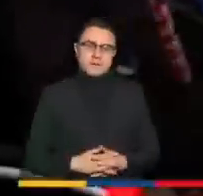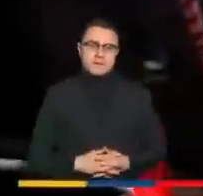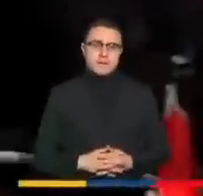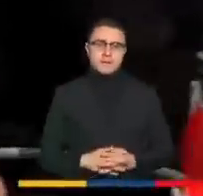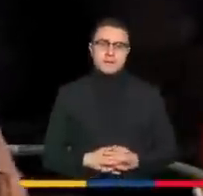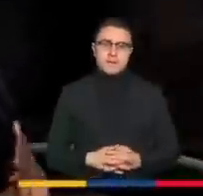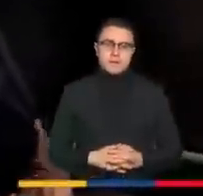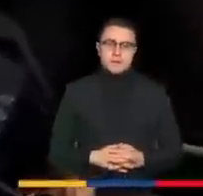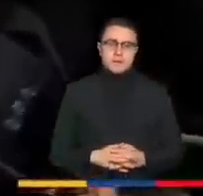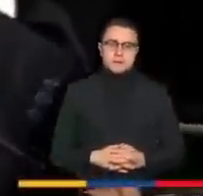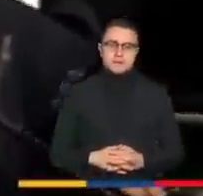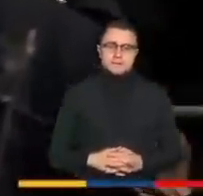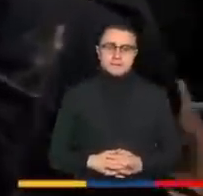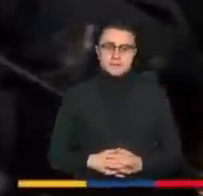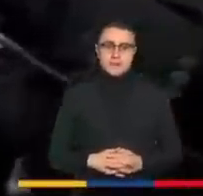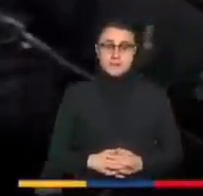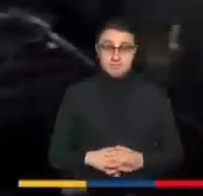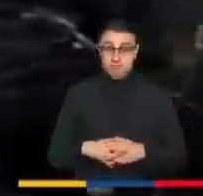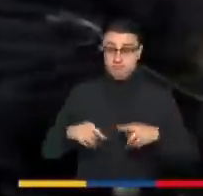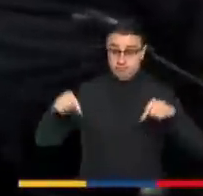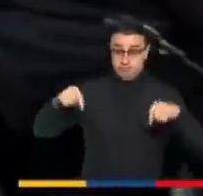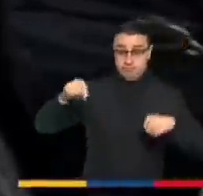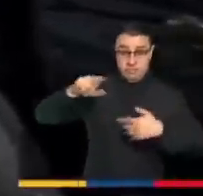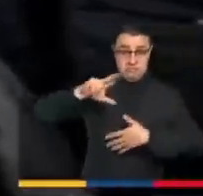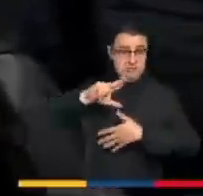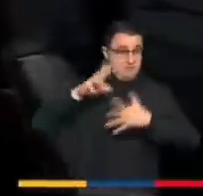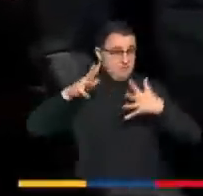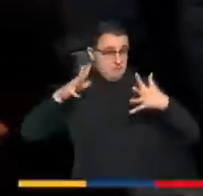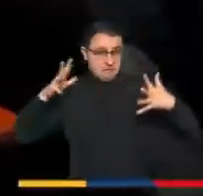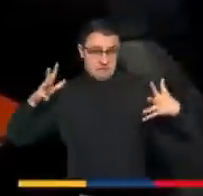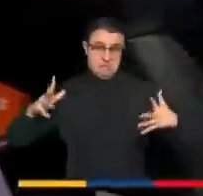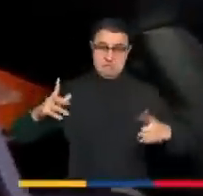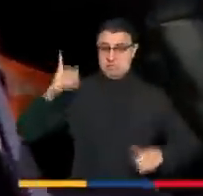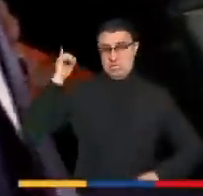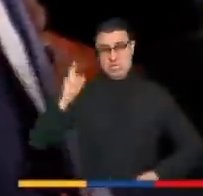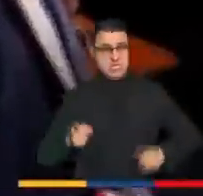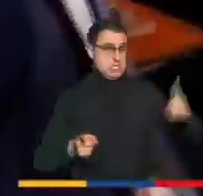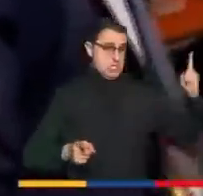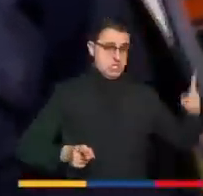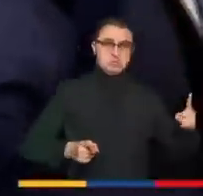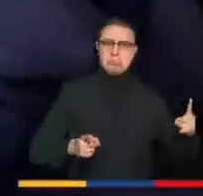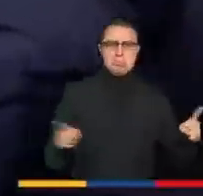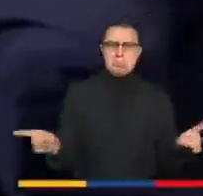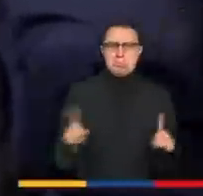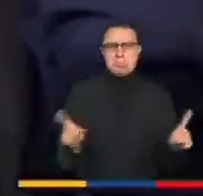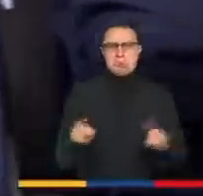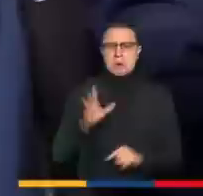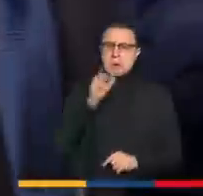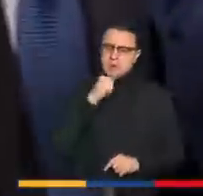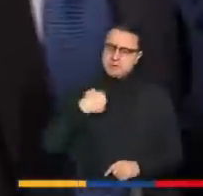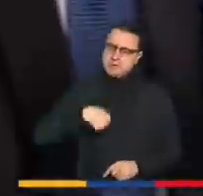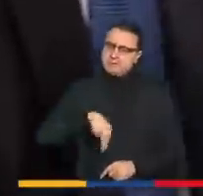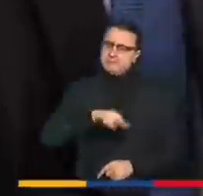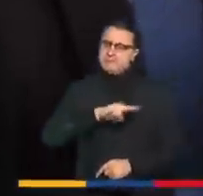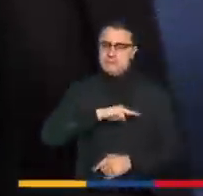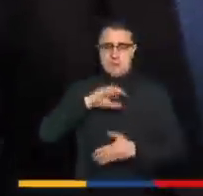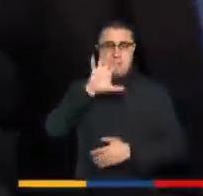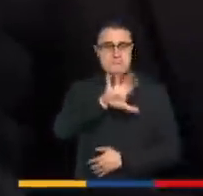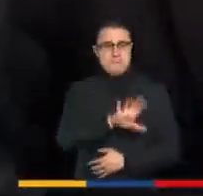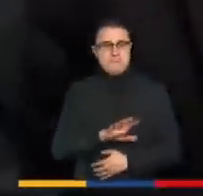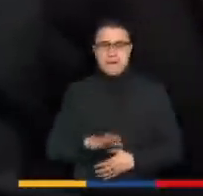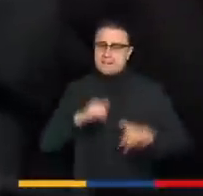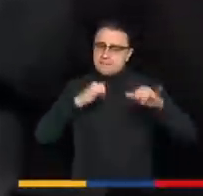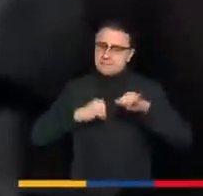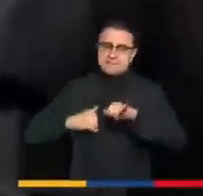realmente de las grandes tiranías. Hemos nacido con la idea común de construir